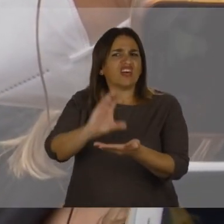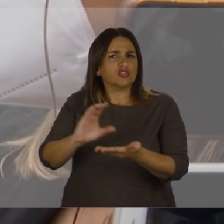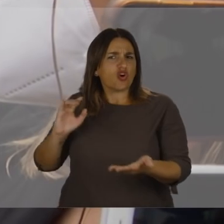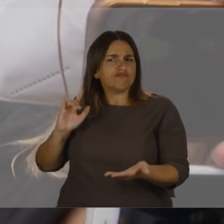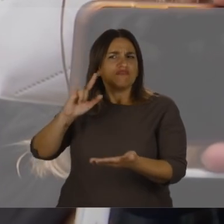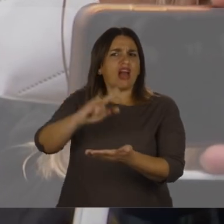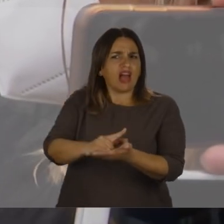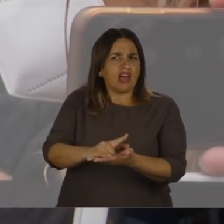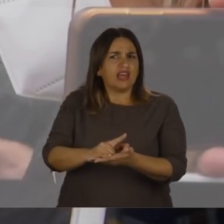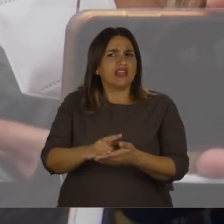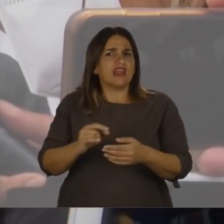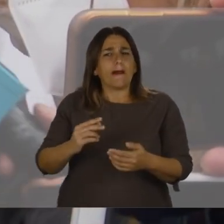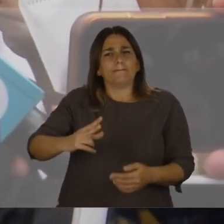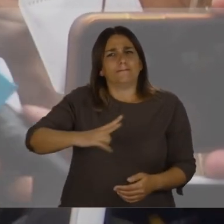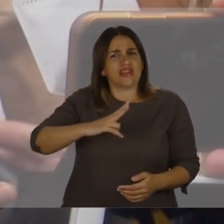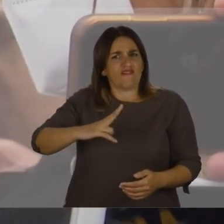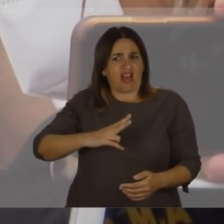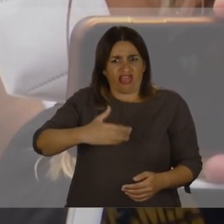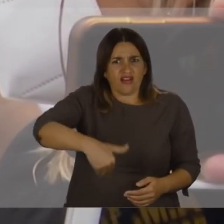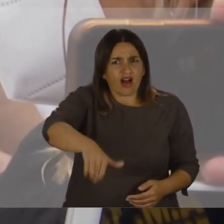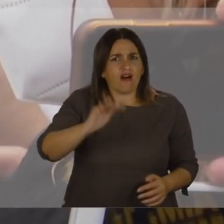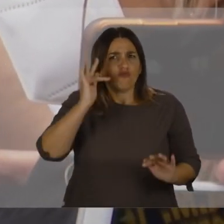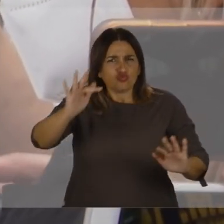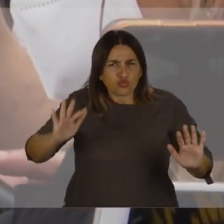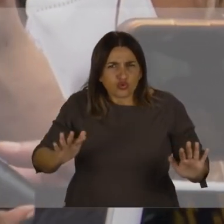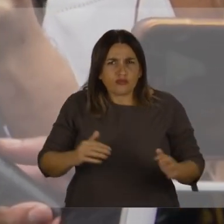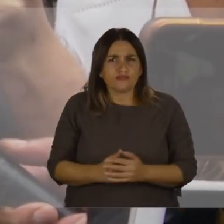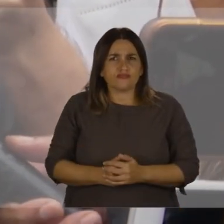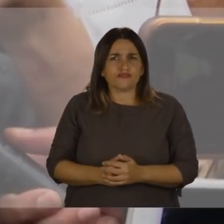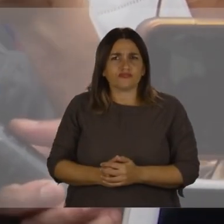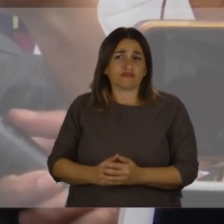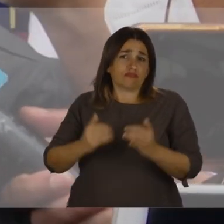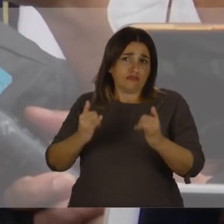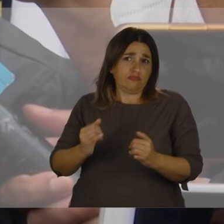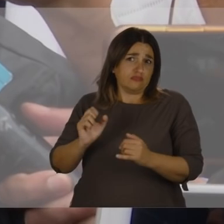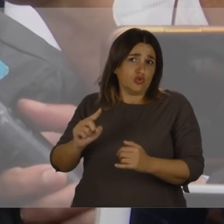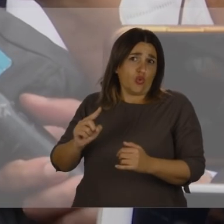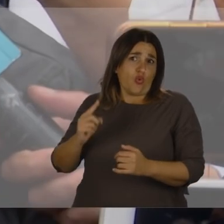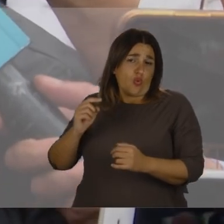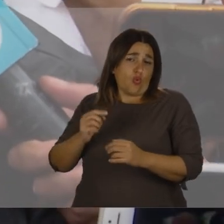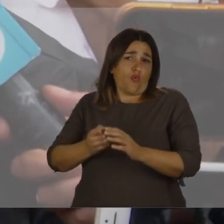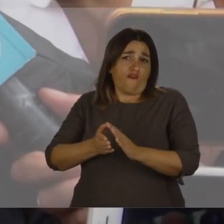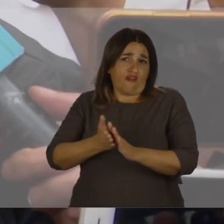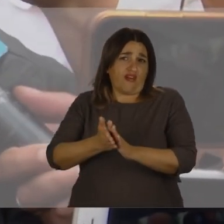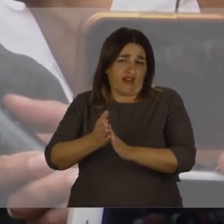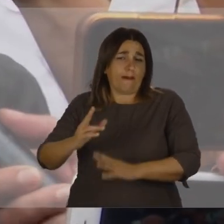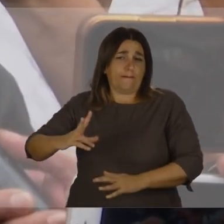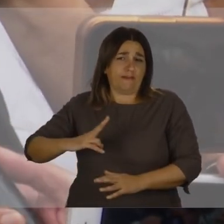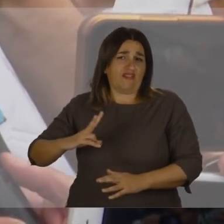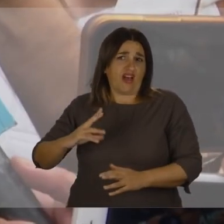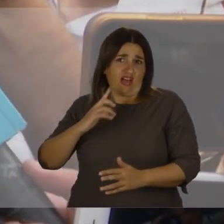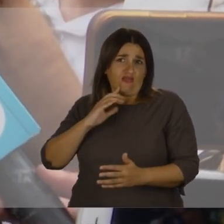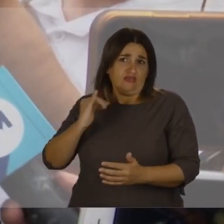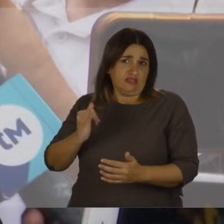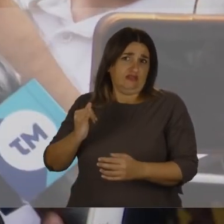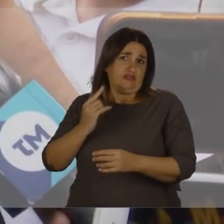alguna inversión aérea, inversión privada a corto, mediano o largo plazo? Bueno, la concesión va a ser